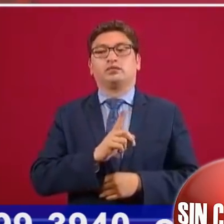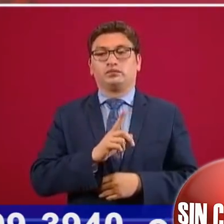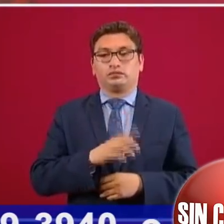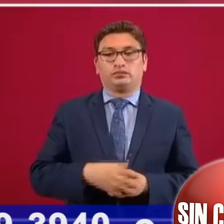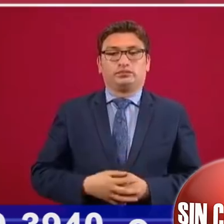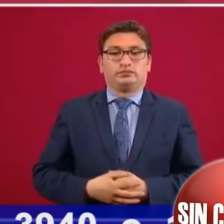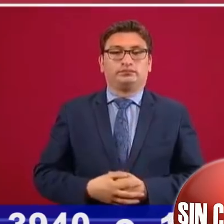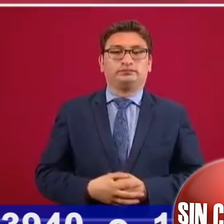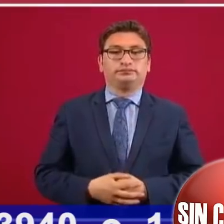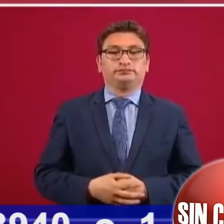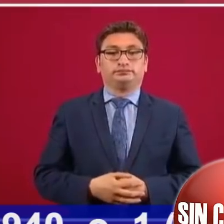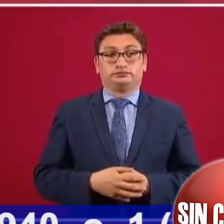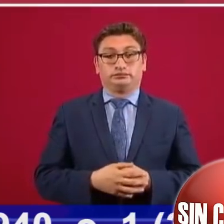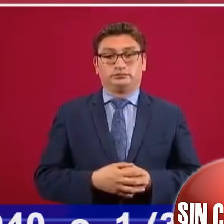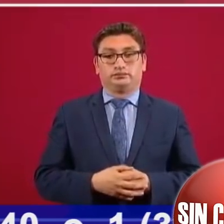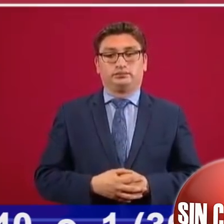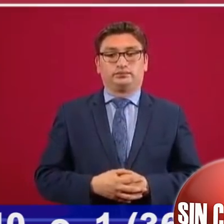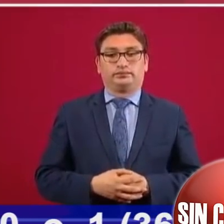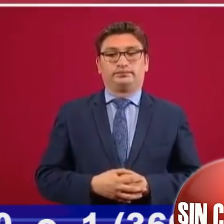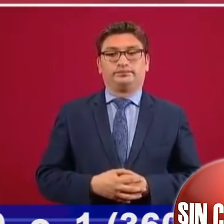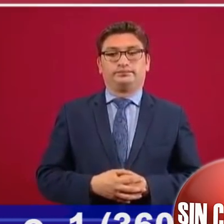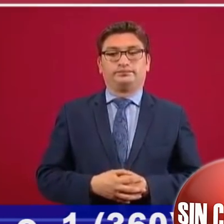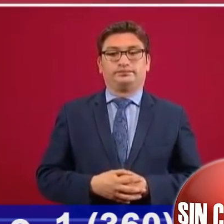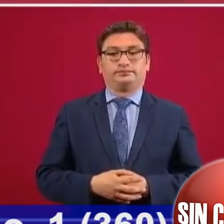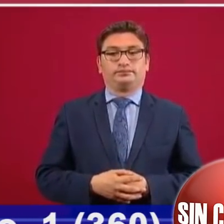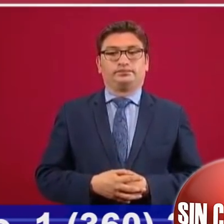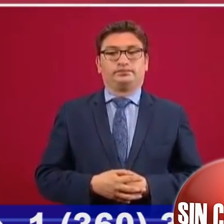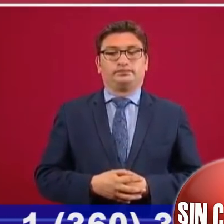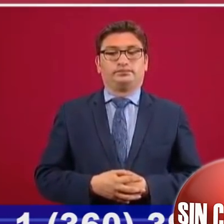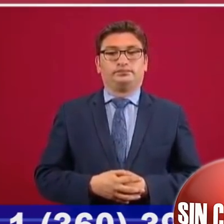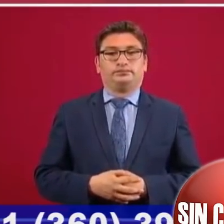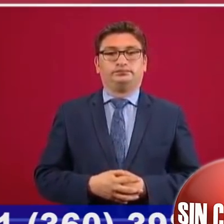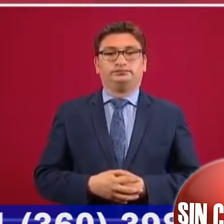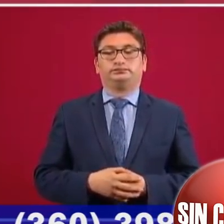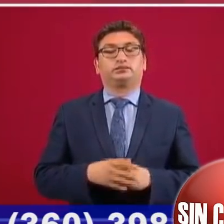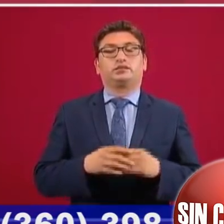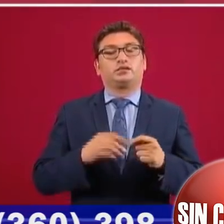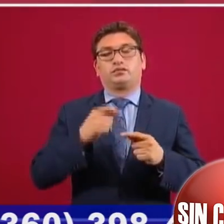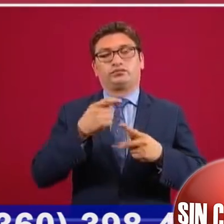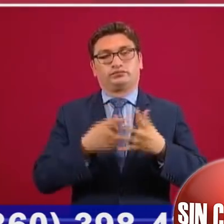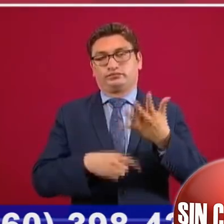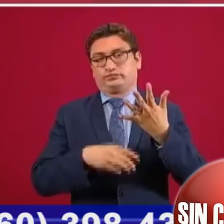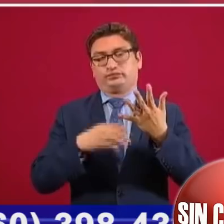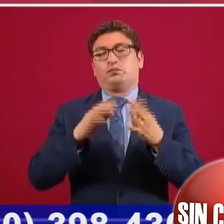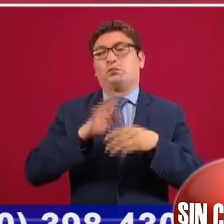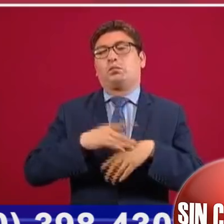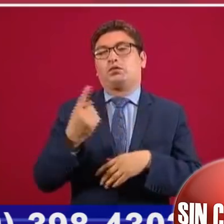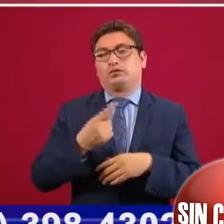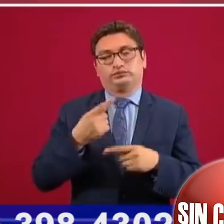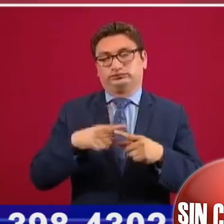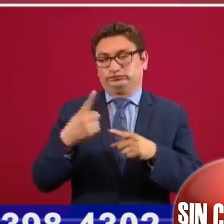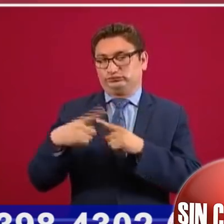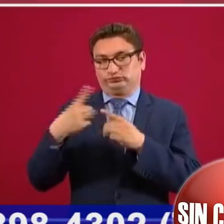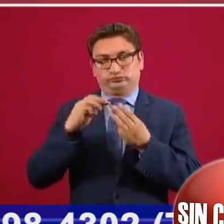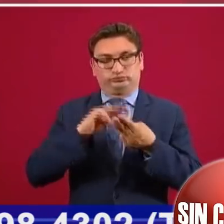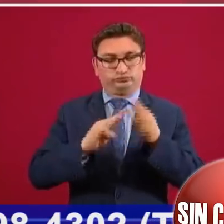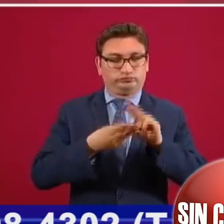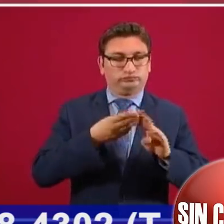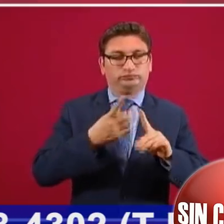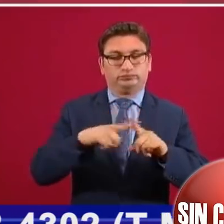entran en cuestión, otros factores, pero